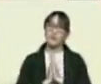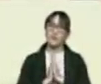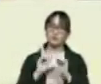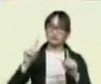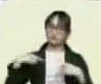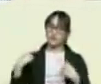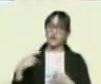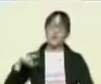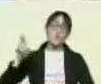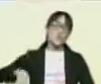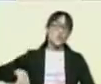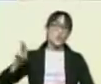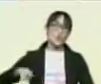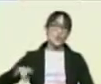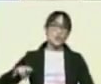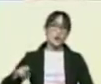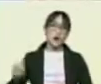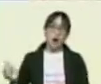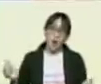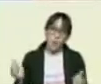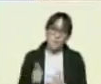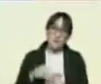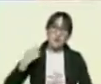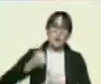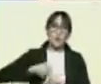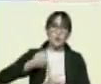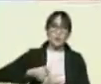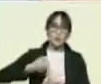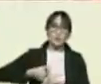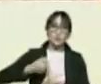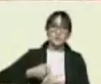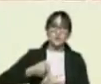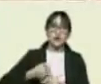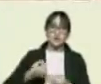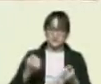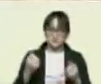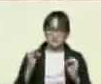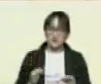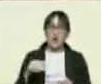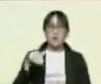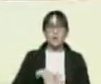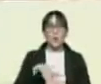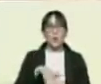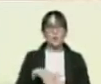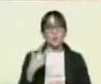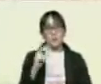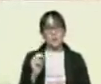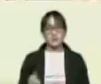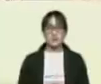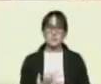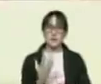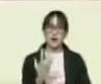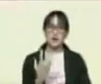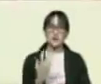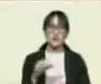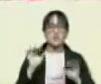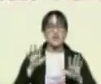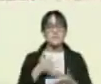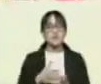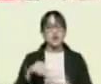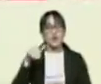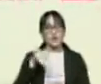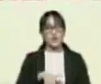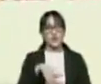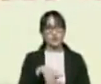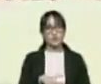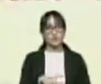solo nunca, acompáñenme a la batalla y denme en el voto el 20 de mayo, 10 millones de